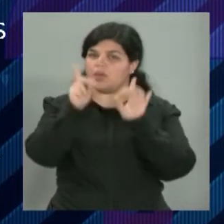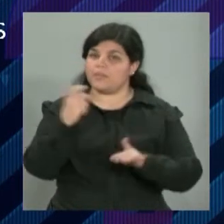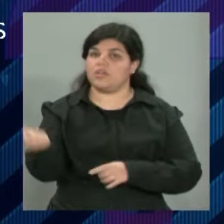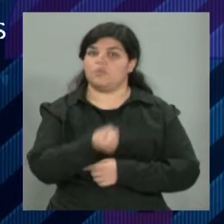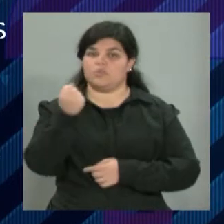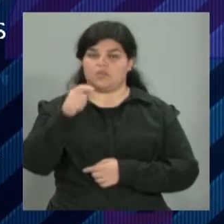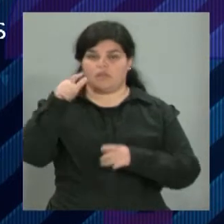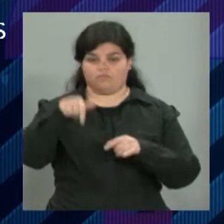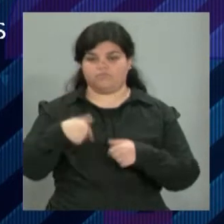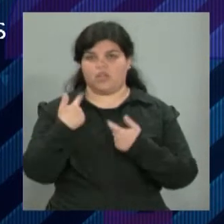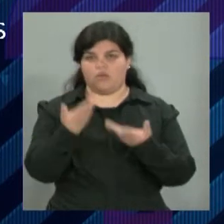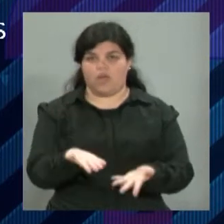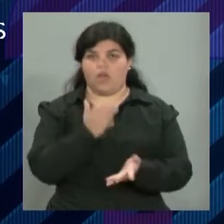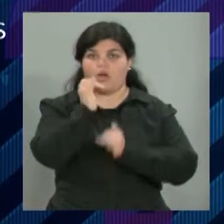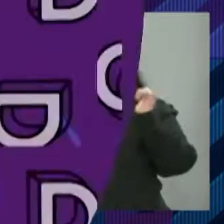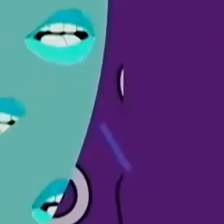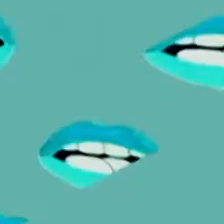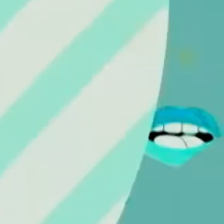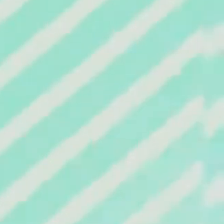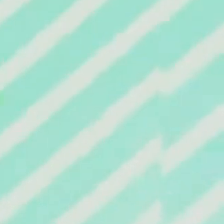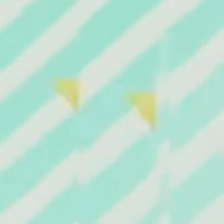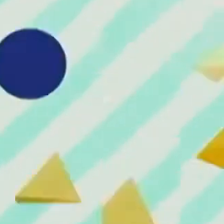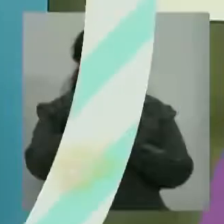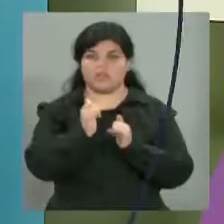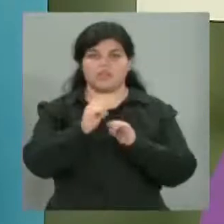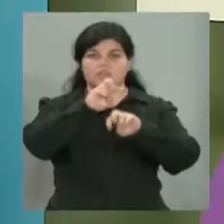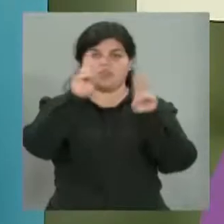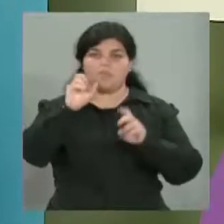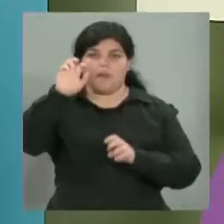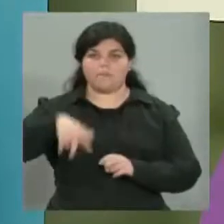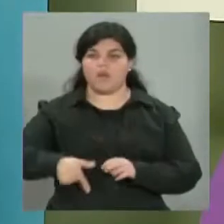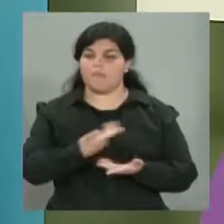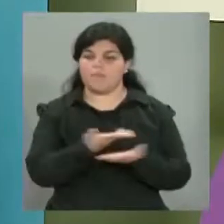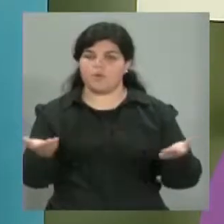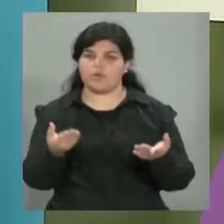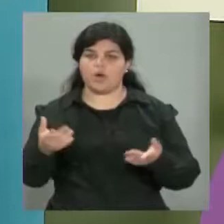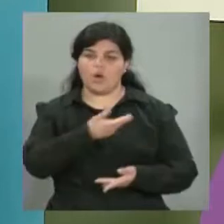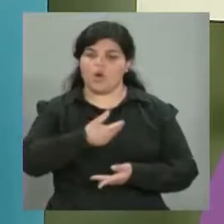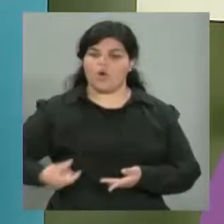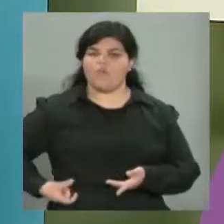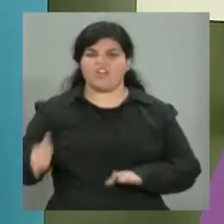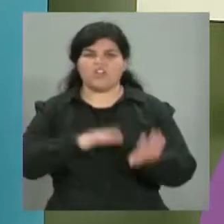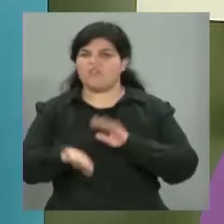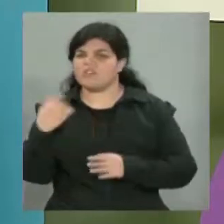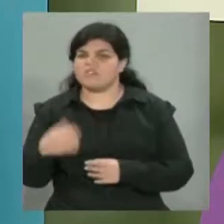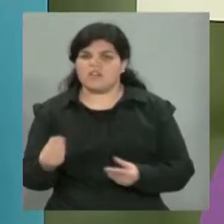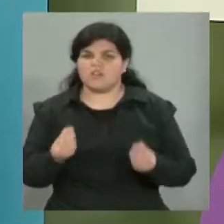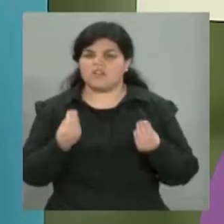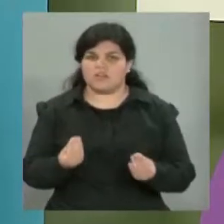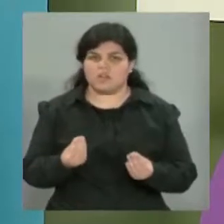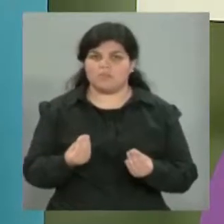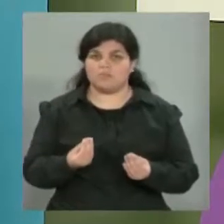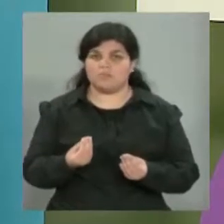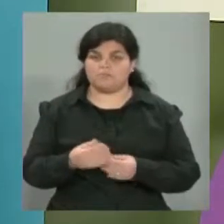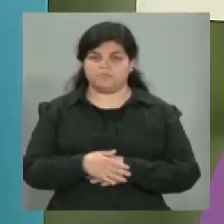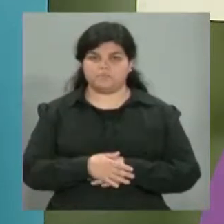acá en consideración una vez que empecemos a hablar de las políticas públicas y de qué se hace desde el Estado para desalentar o para,